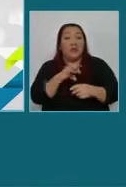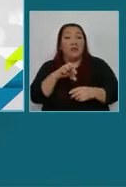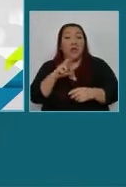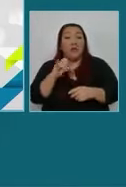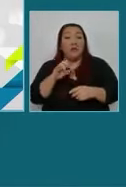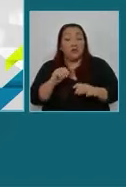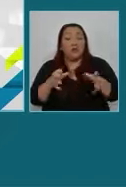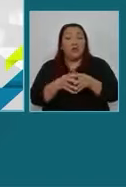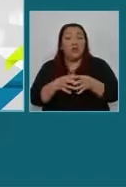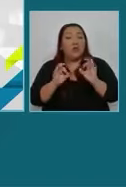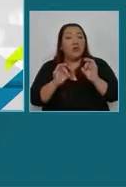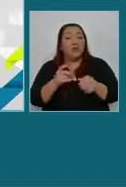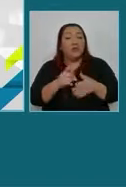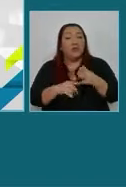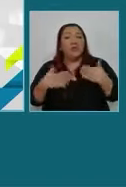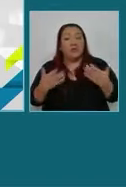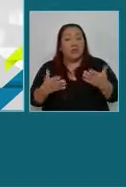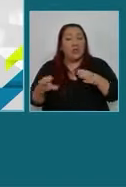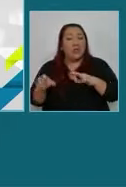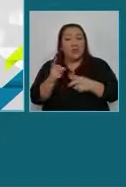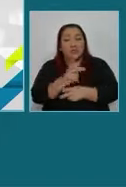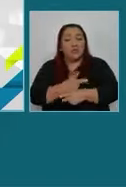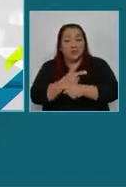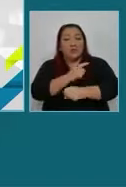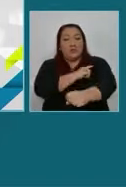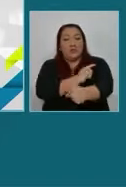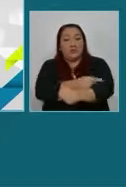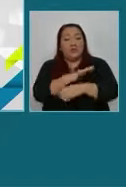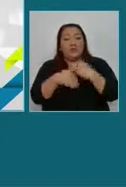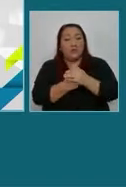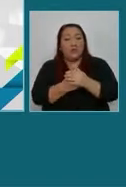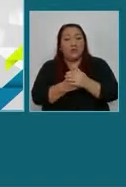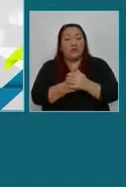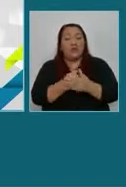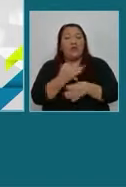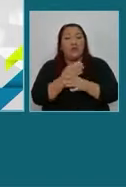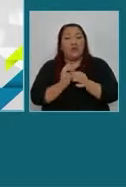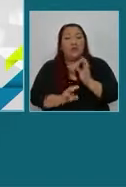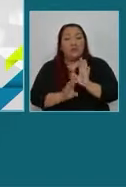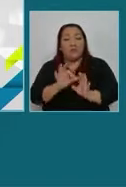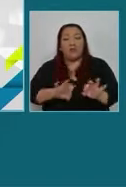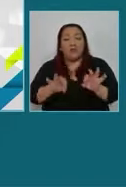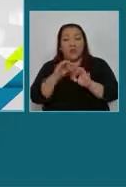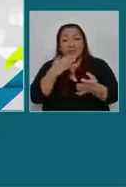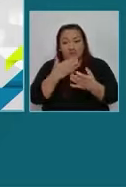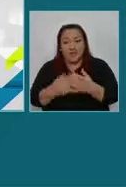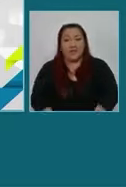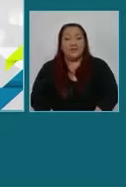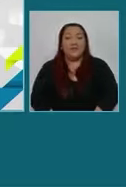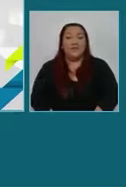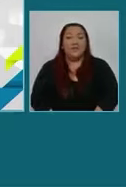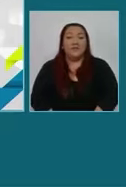conjunta justamente para poder asegurar el fortalecimiento del ecosistema innovador. Muchas gracias.